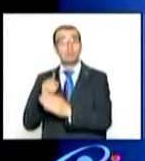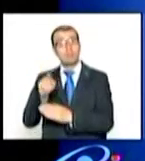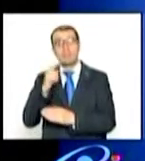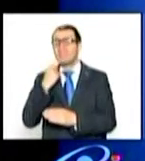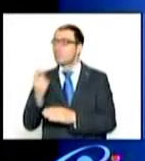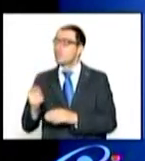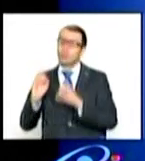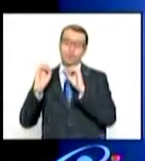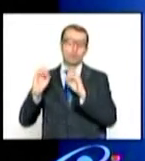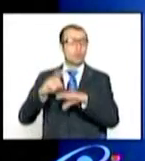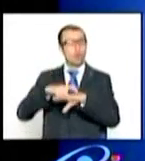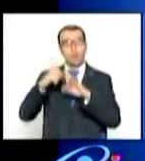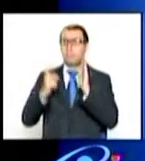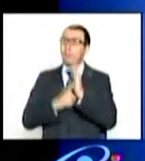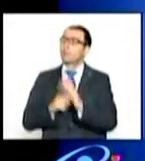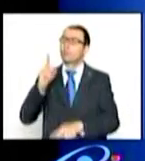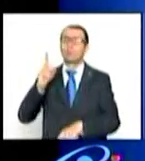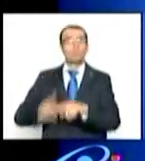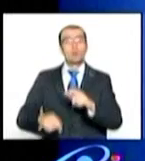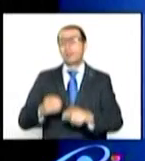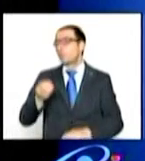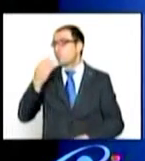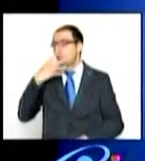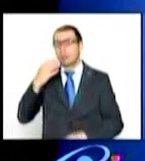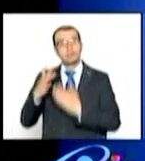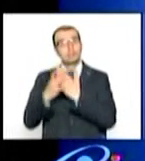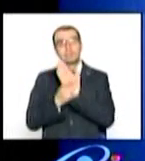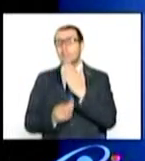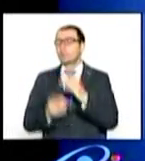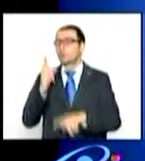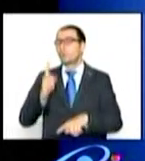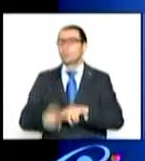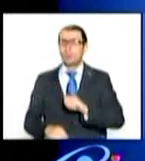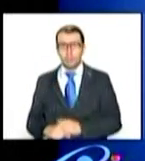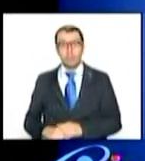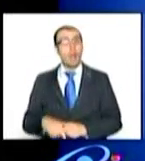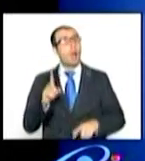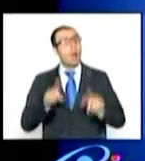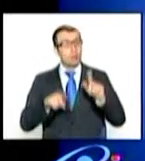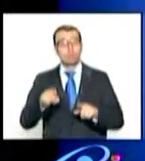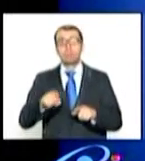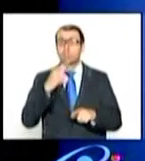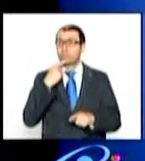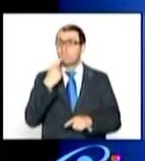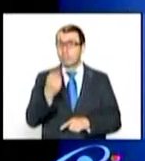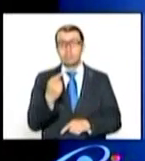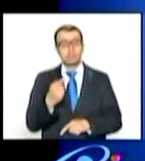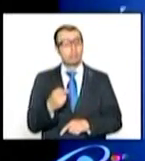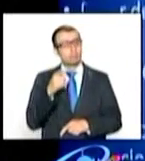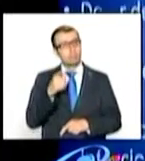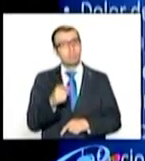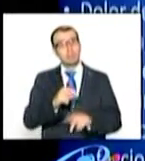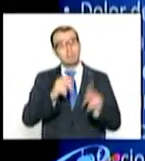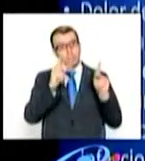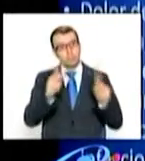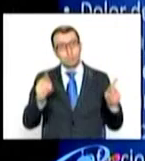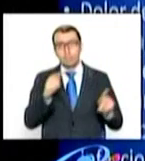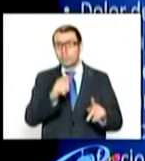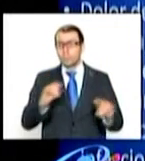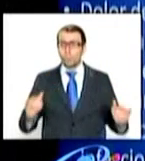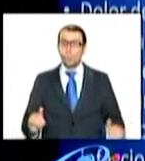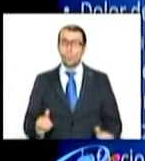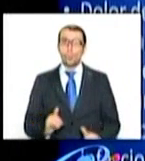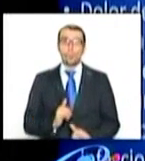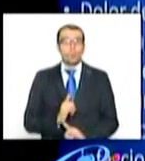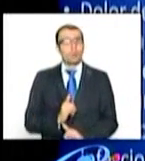totalmente el suministro, la capacidad de alimentarse con cualquier tipo de frituras o alimentos que contenían grasas, y los pacientes, en vez de adelgazar y de